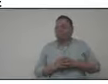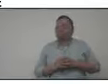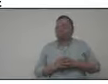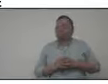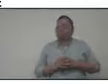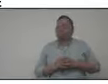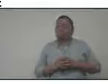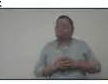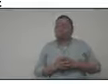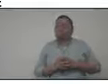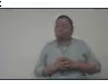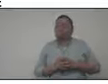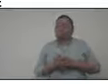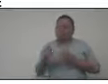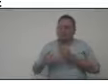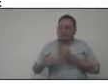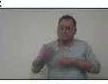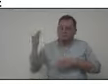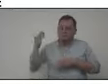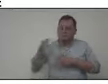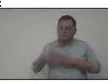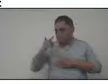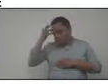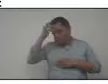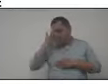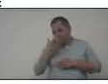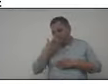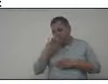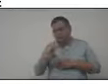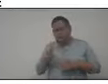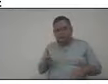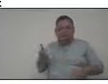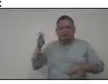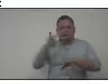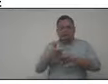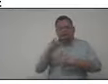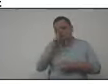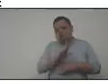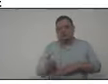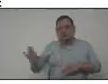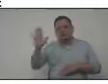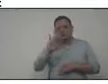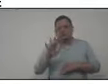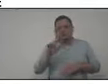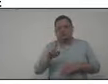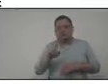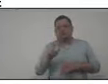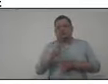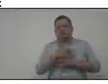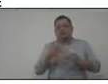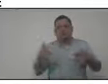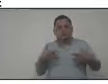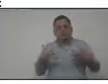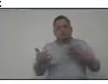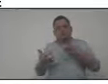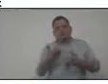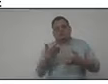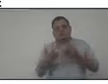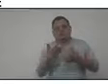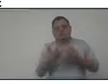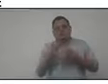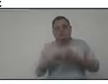que inició con una evaluación de la Superintendencia Nacional de Salud en el sistema único